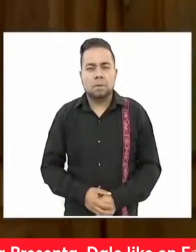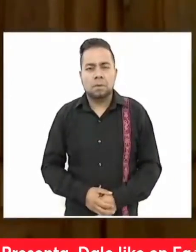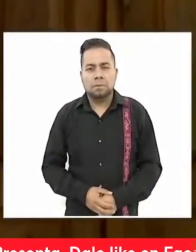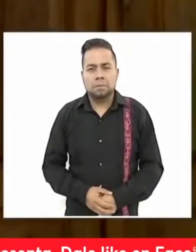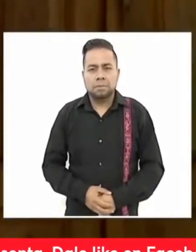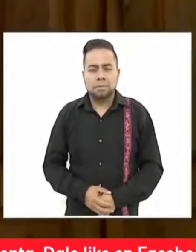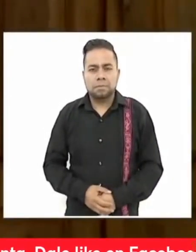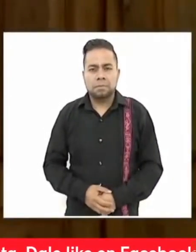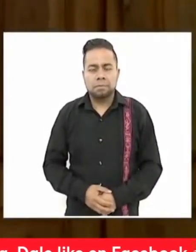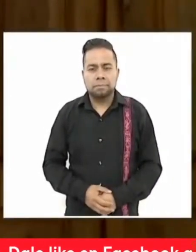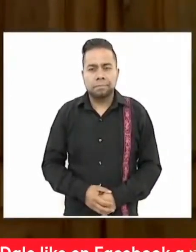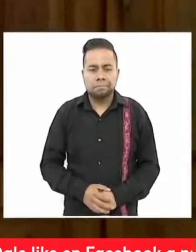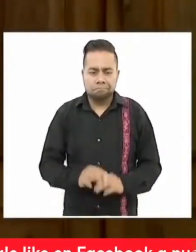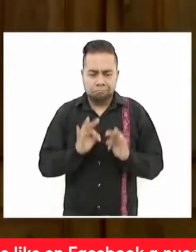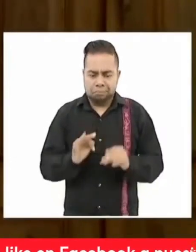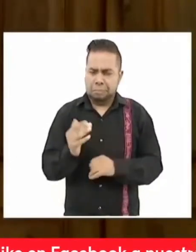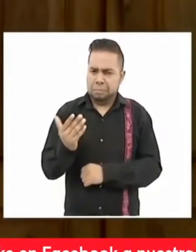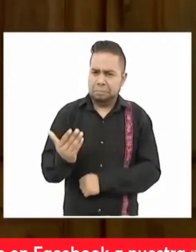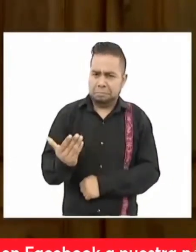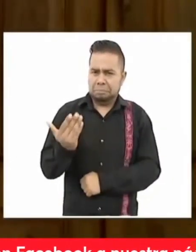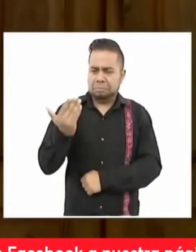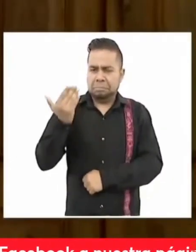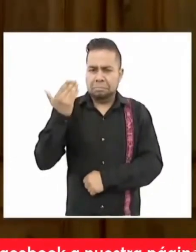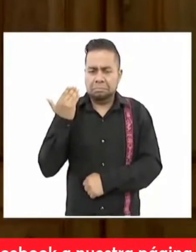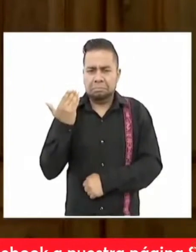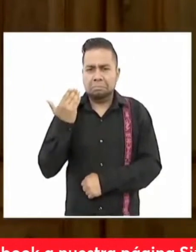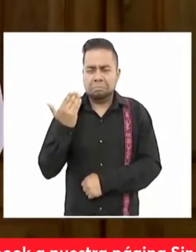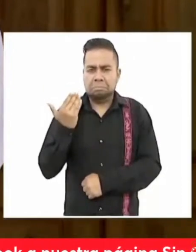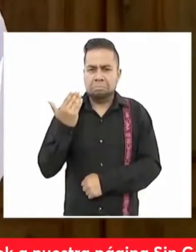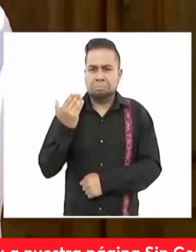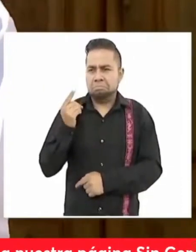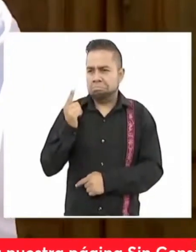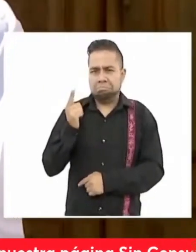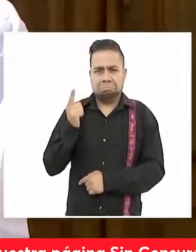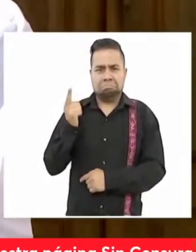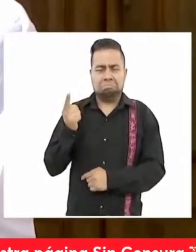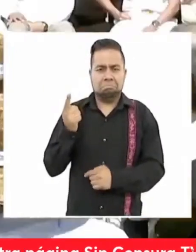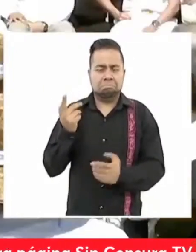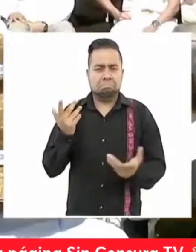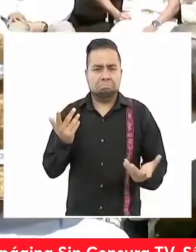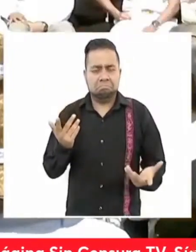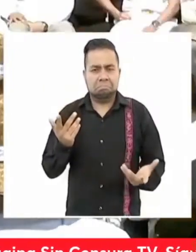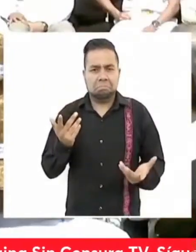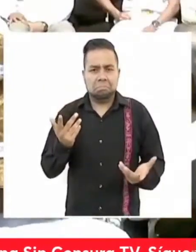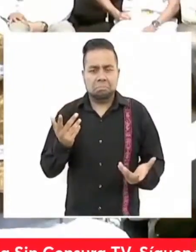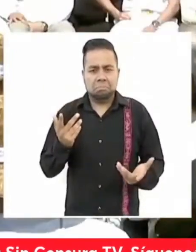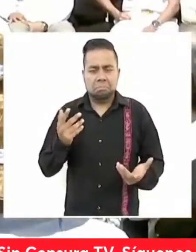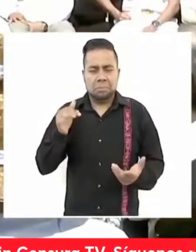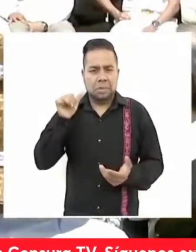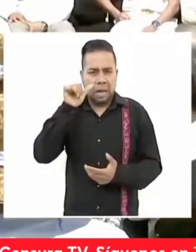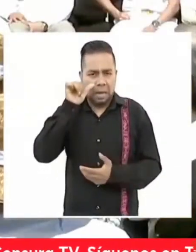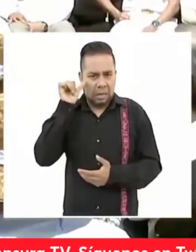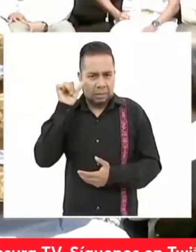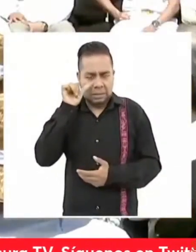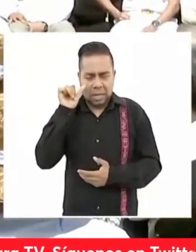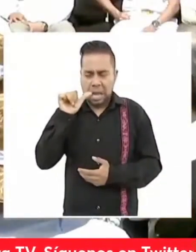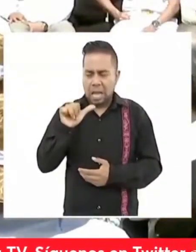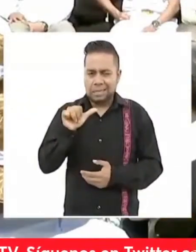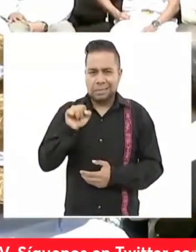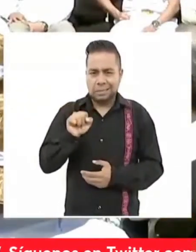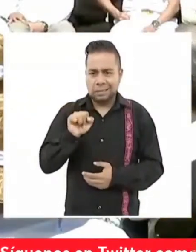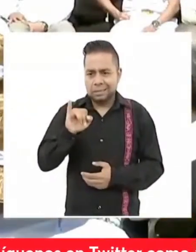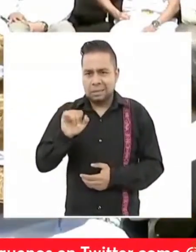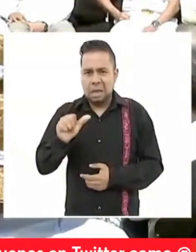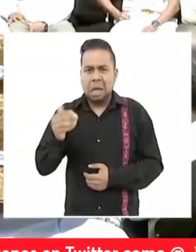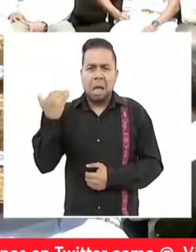Como en ese entonces Asia no es o no era lo que es